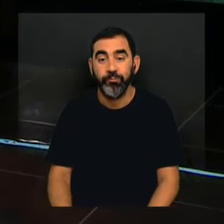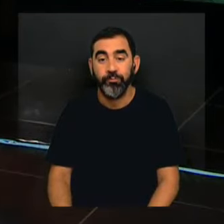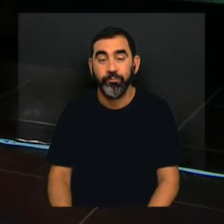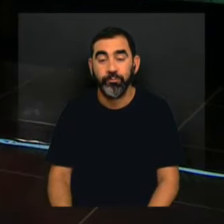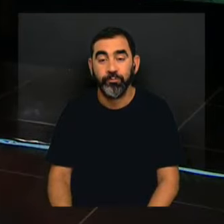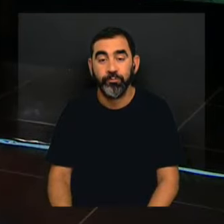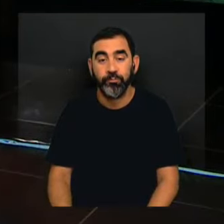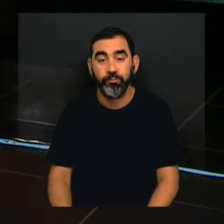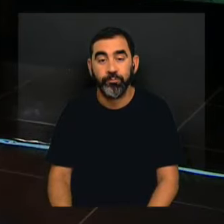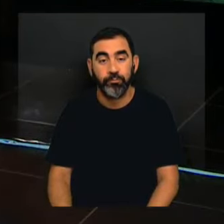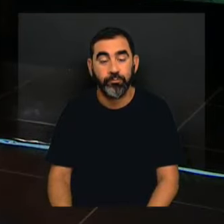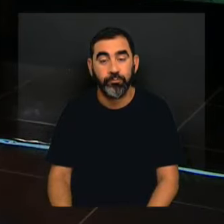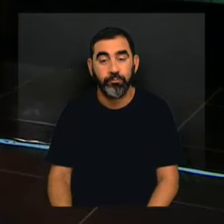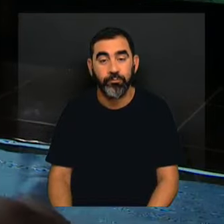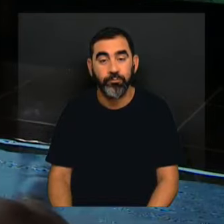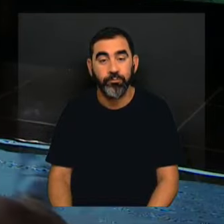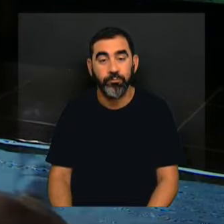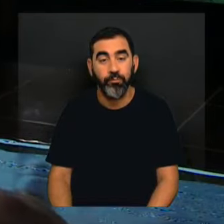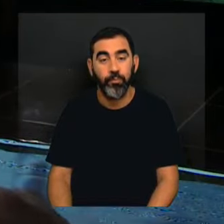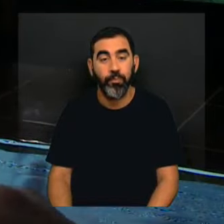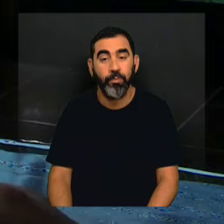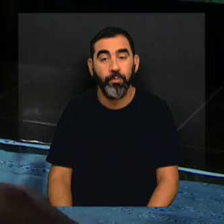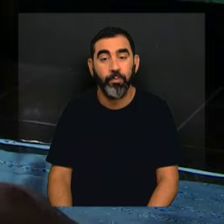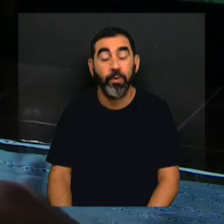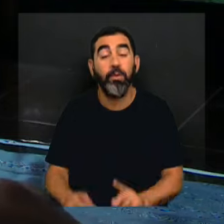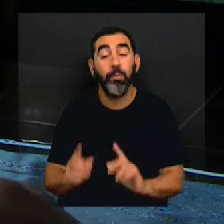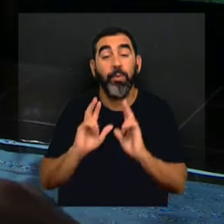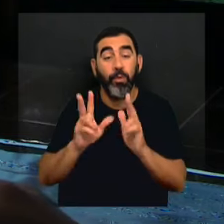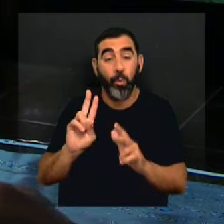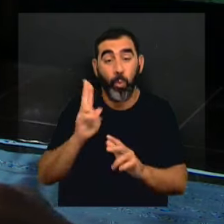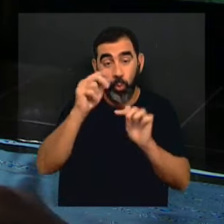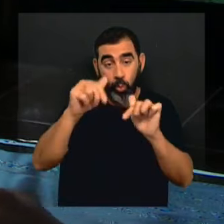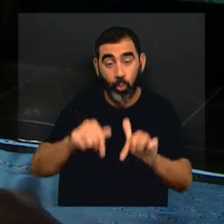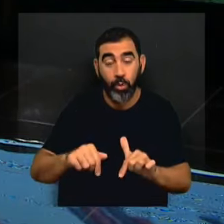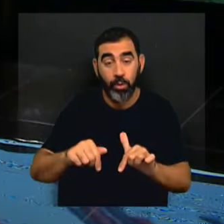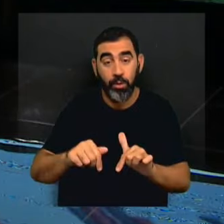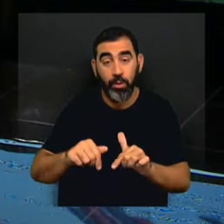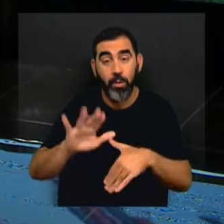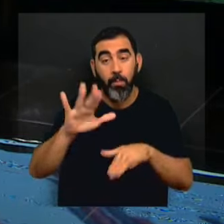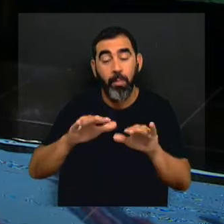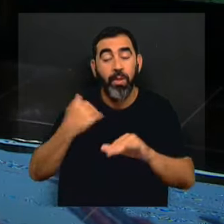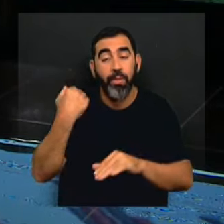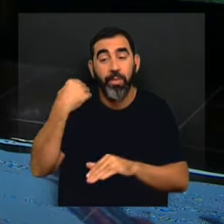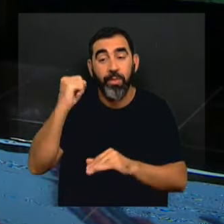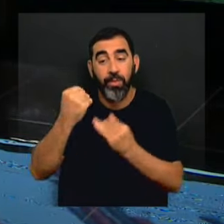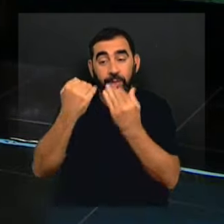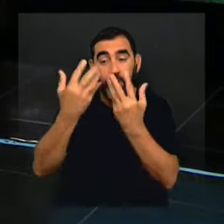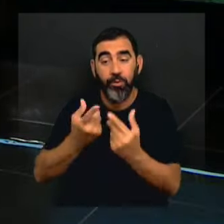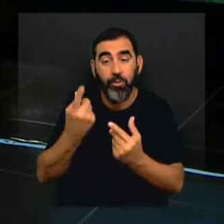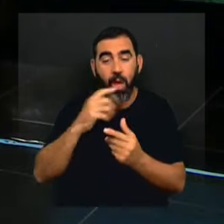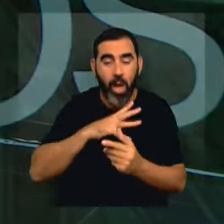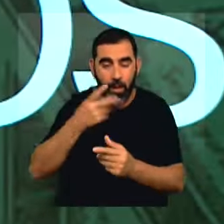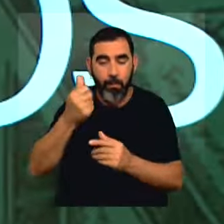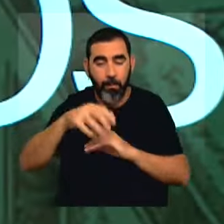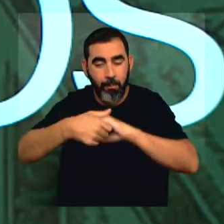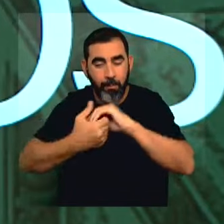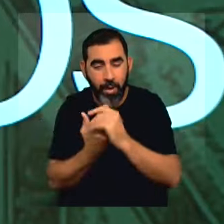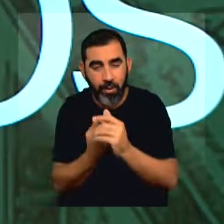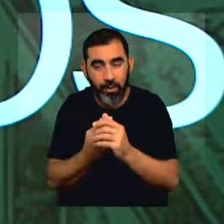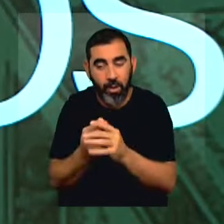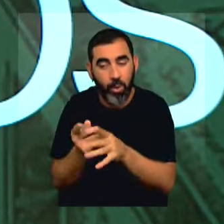jigri barne en la charla mantuvimos con él agregó que en Uruguay como decíamos hay más crimen organizado y por lo tanto más lavado que luchar